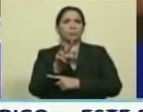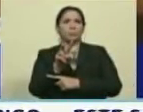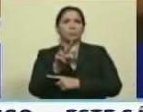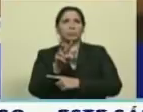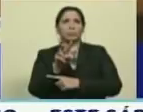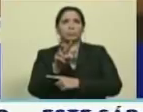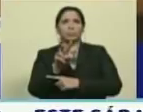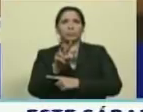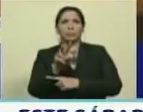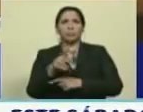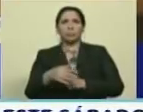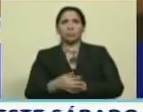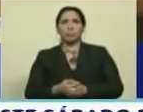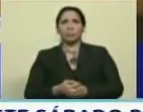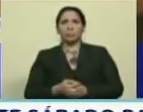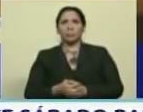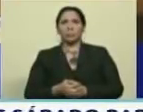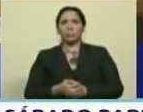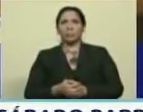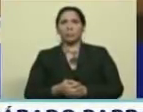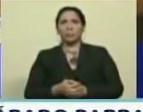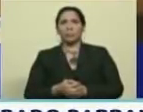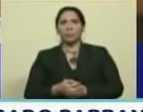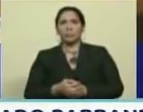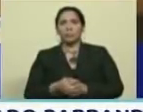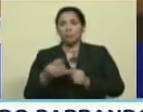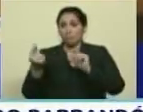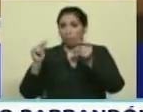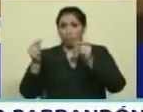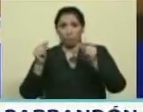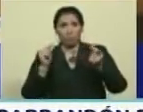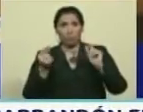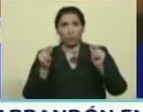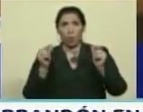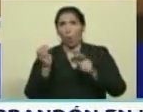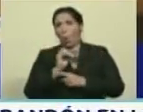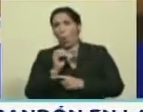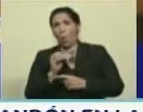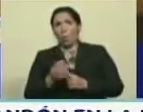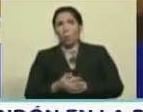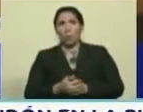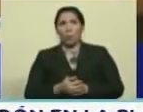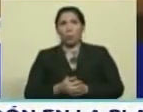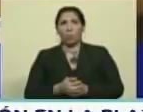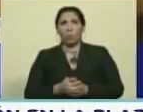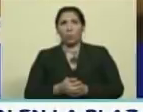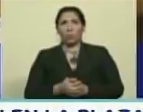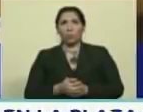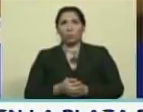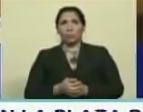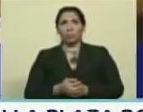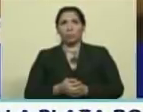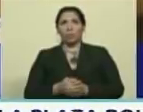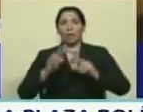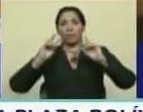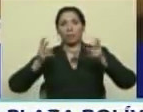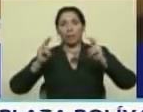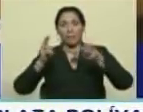Comparto las distintas intervenciones, para no reiterarles, tomar en cuenta el tema de